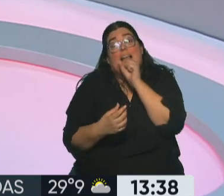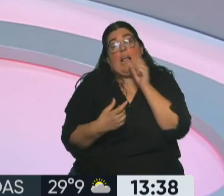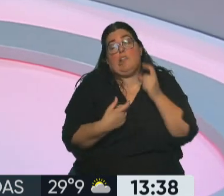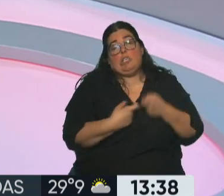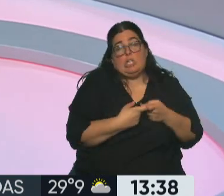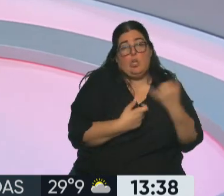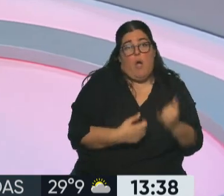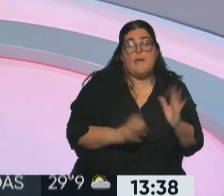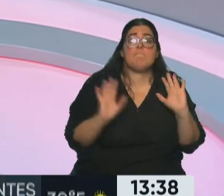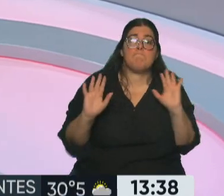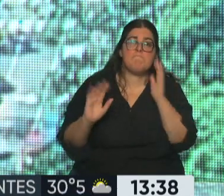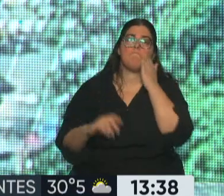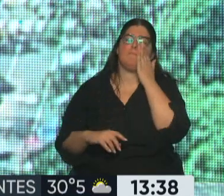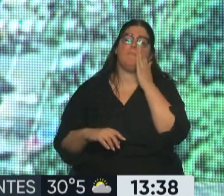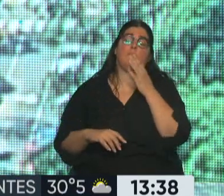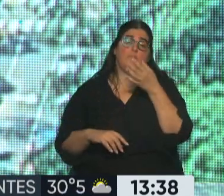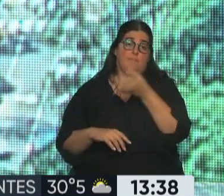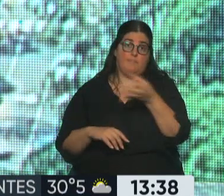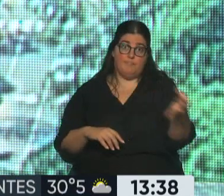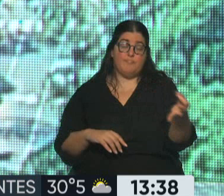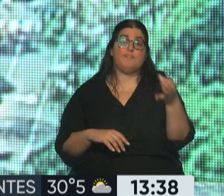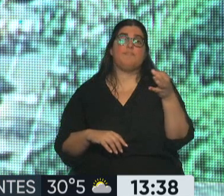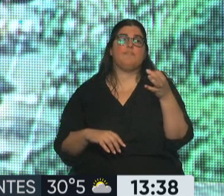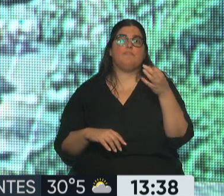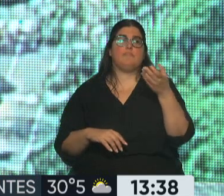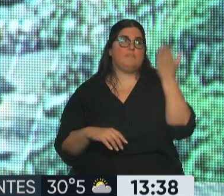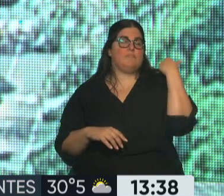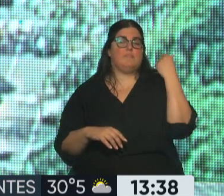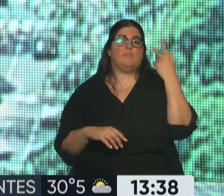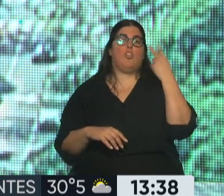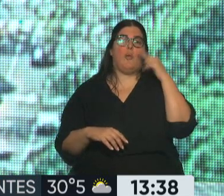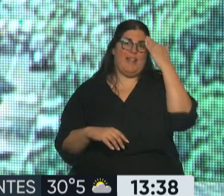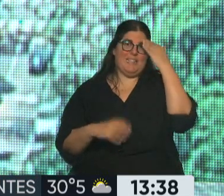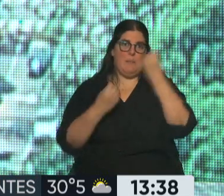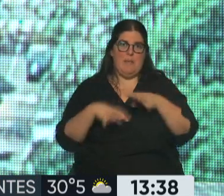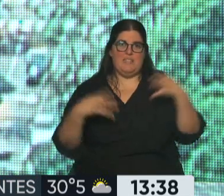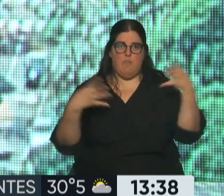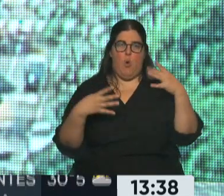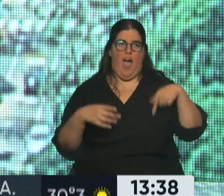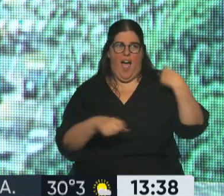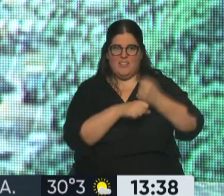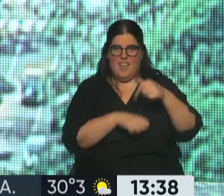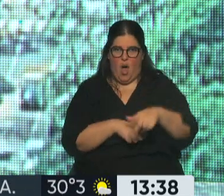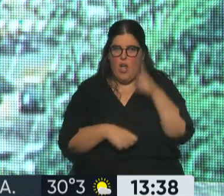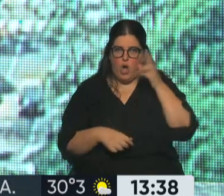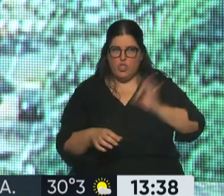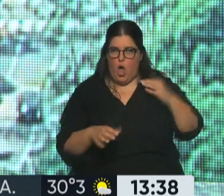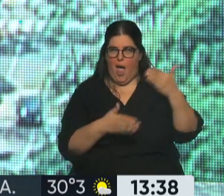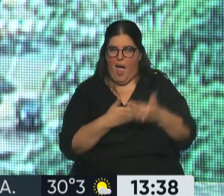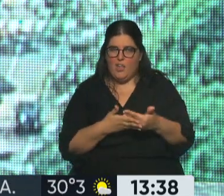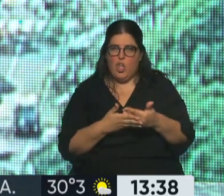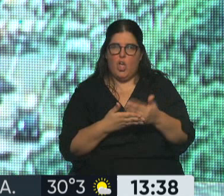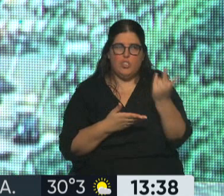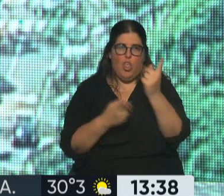yemen claro Bueno pero justamente 8 años después tenemos Arabia Saudita discutiendo con Irán y con